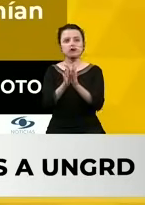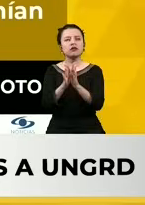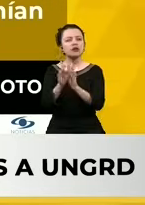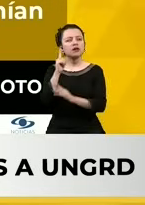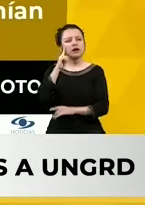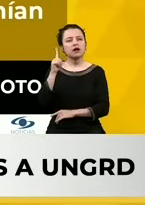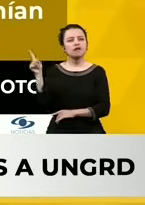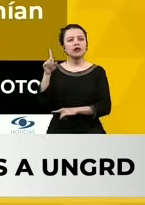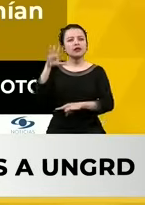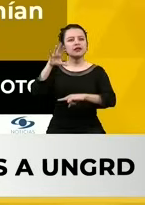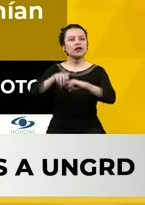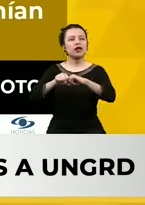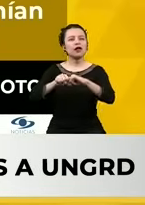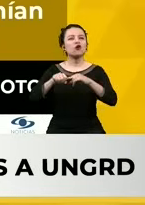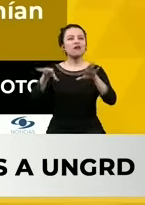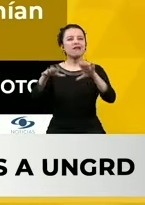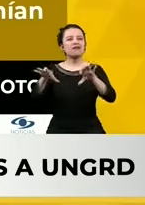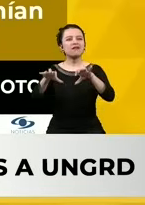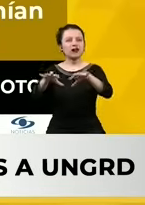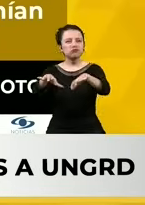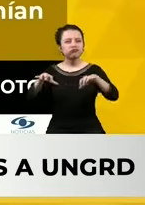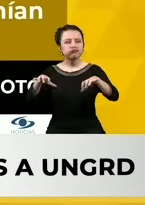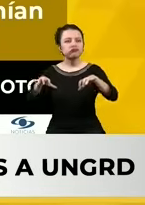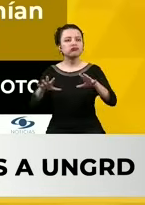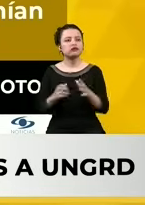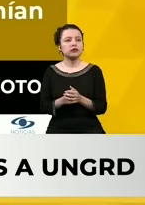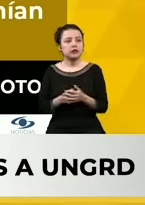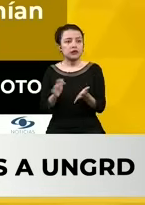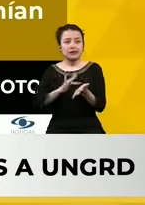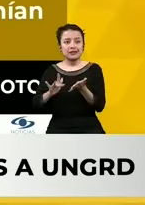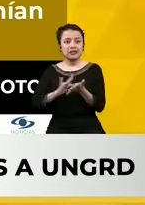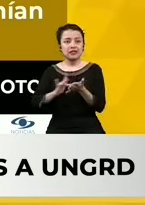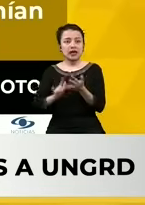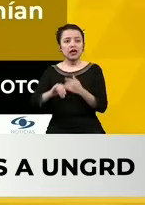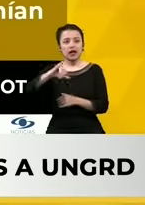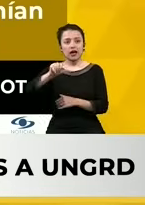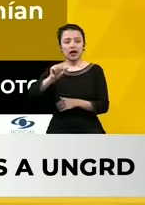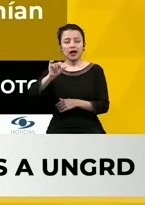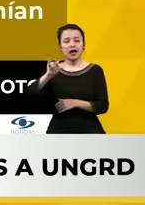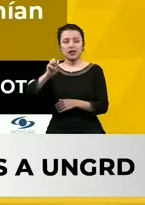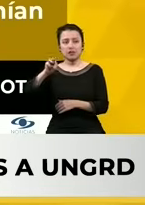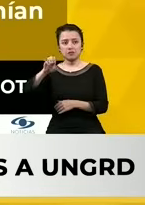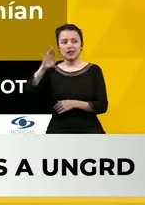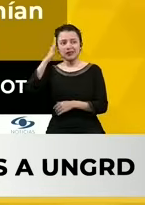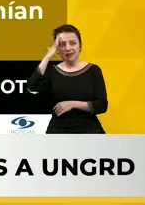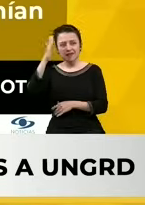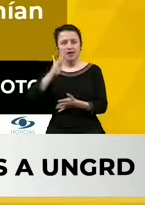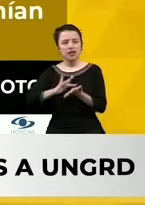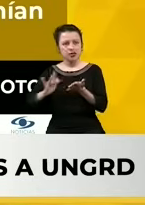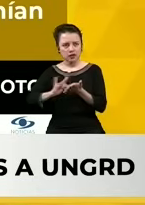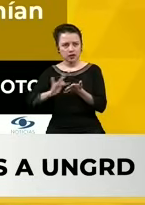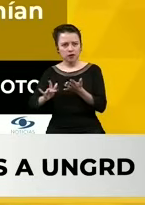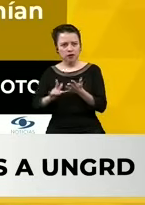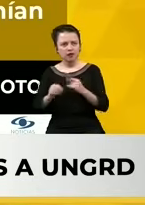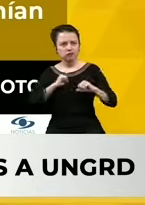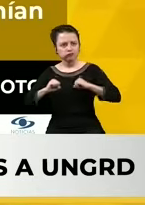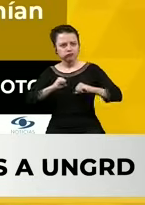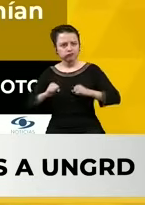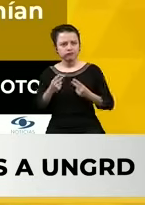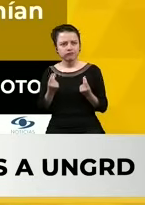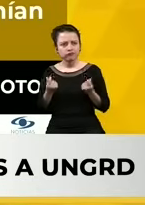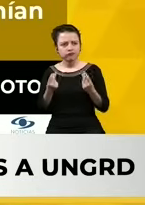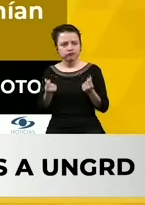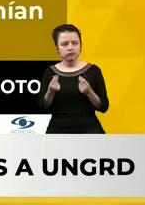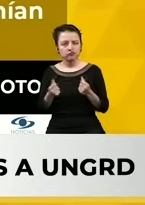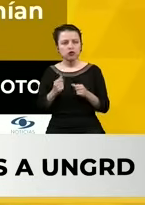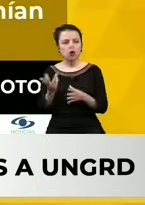interparlamentaria citada. Ahí me sabía la urgencia. Ahí me sabía que tenía que gestionar esos cupos